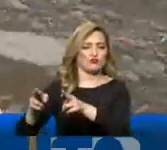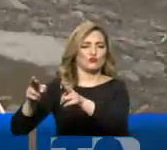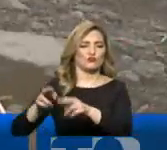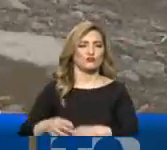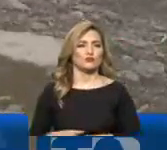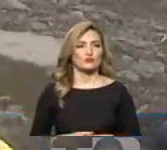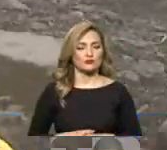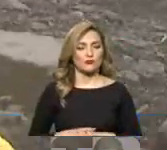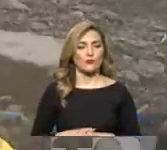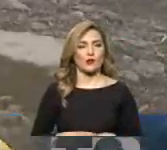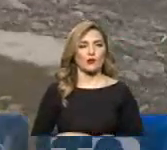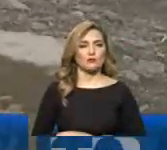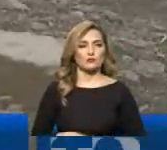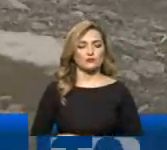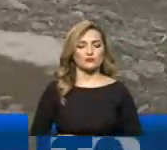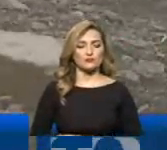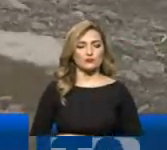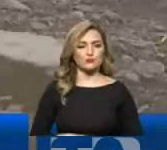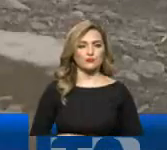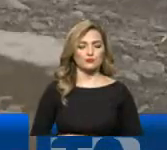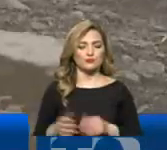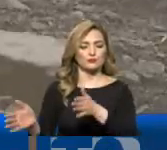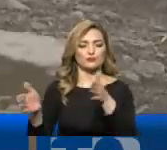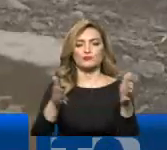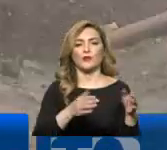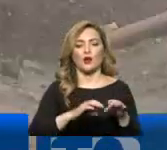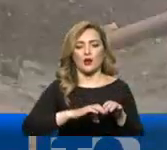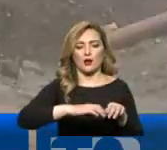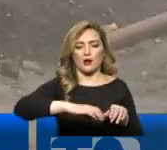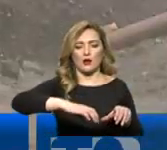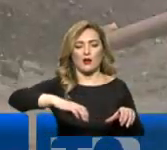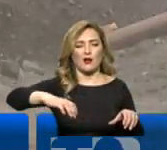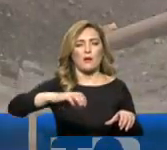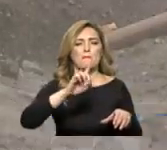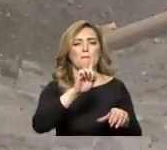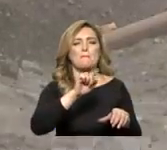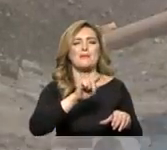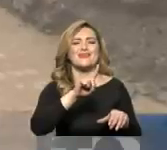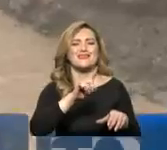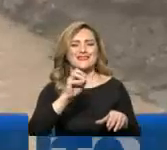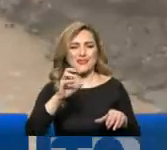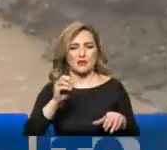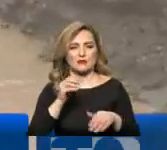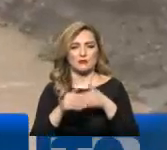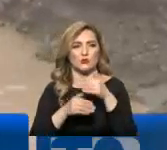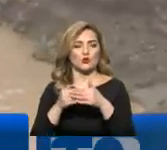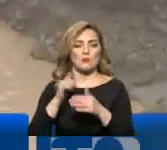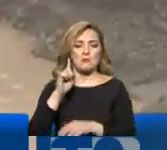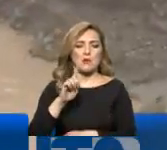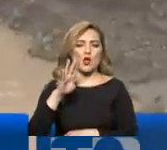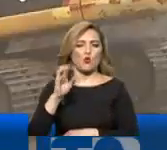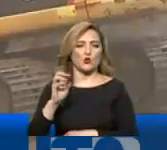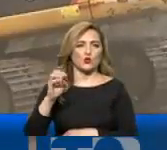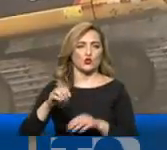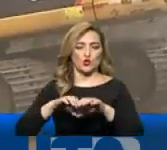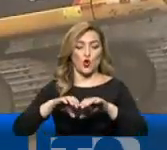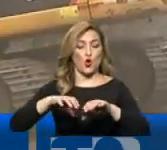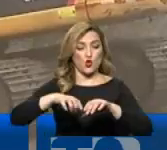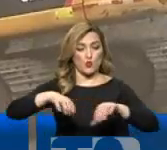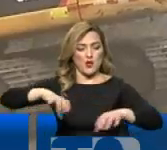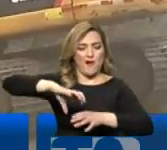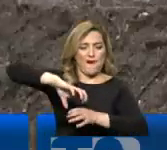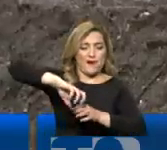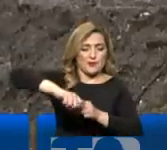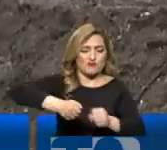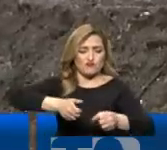La variante en nuestro caso tiene una extensión total de 1.100 metros. Este proceso implicó cerrar unos 1.400 metros de la tubería y